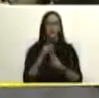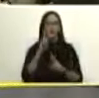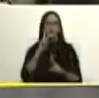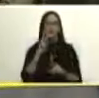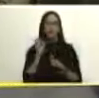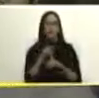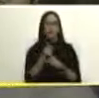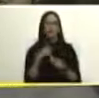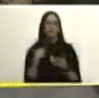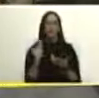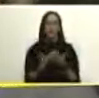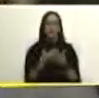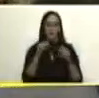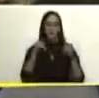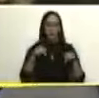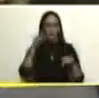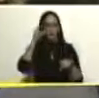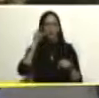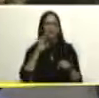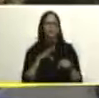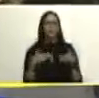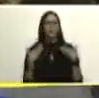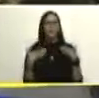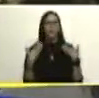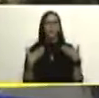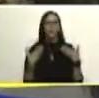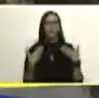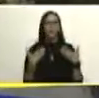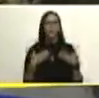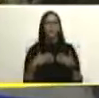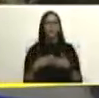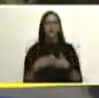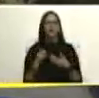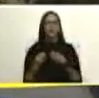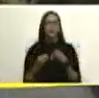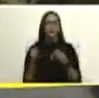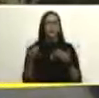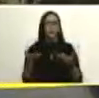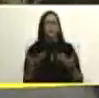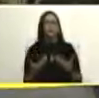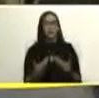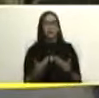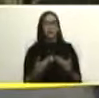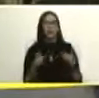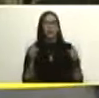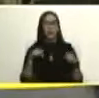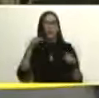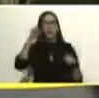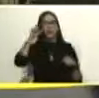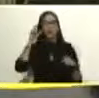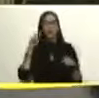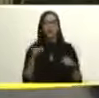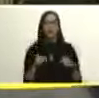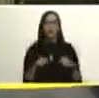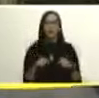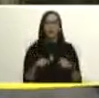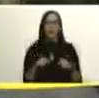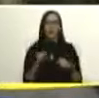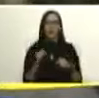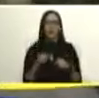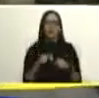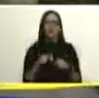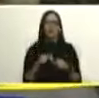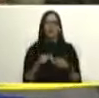agosto hasta nuestros días. Estamos muy emocionados, así como ellos recibieron hoy día este